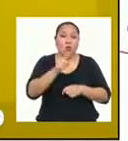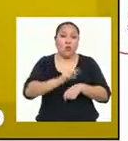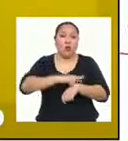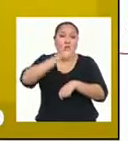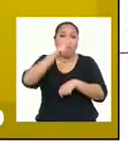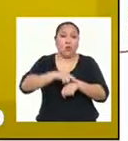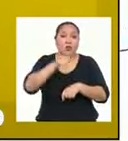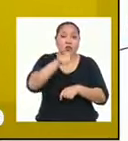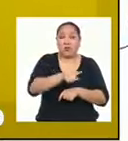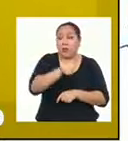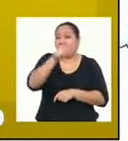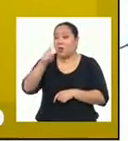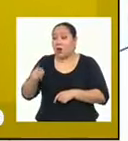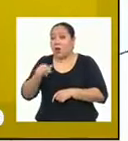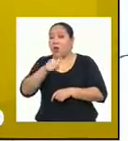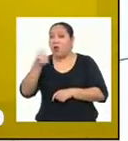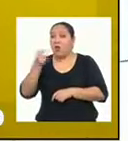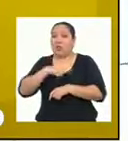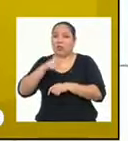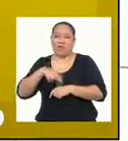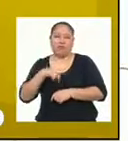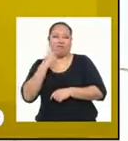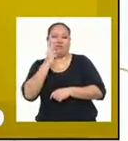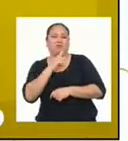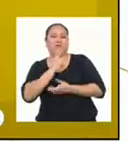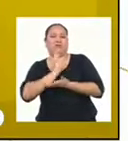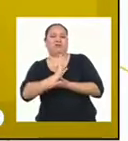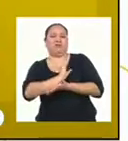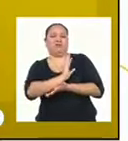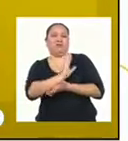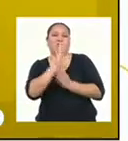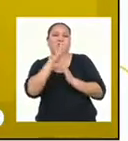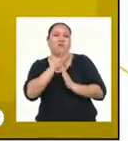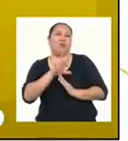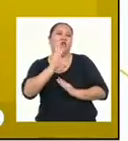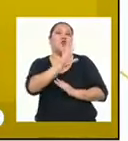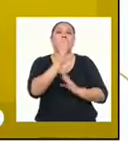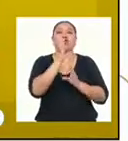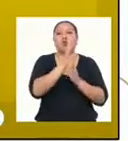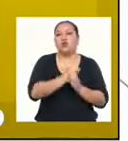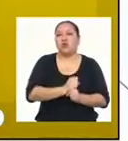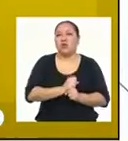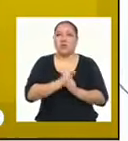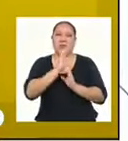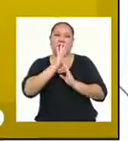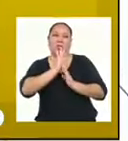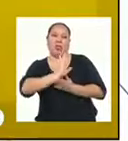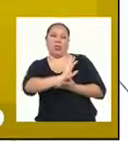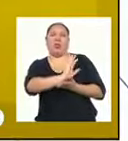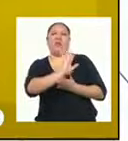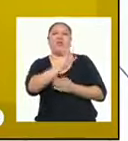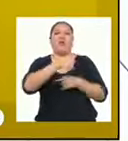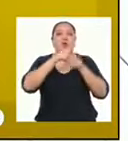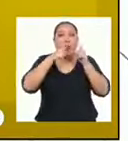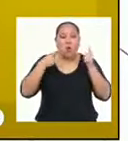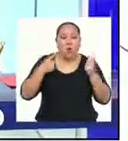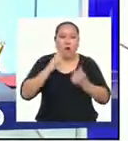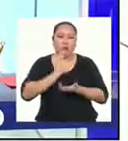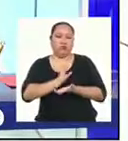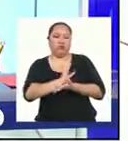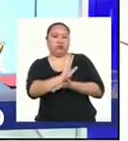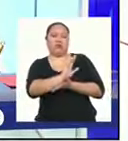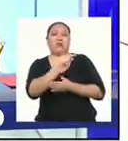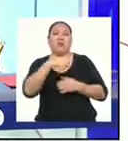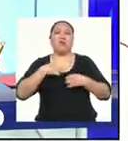región y viajas a otra región, ya te comienzan a discriminar, ya sea por tus costumbres, tu lenguaje o por tu forma de vestir.